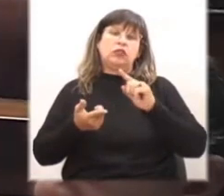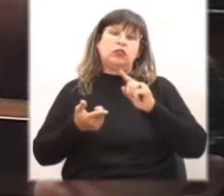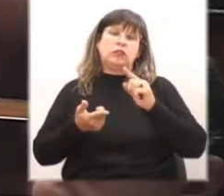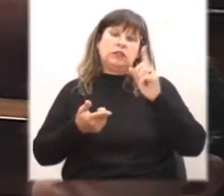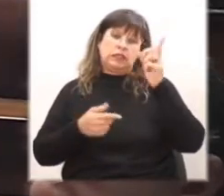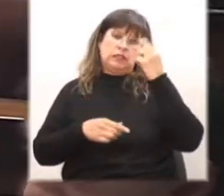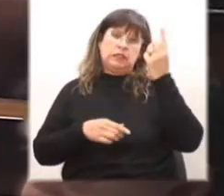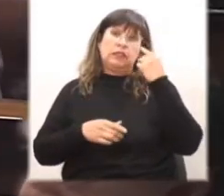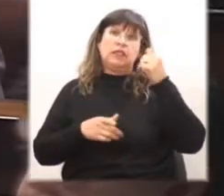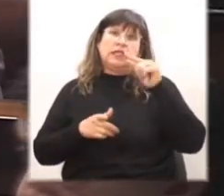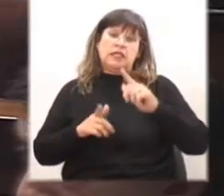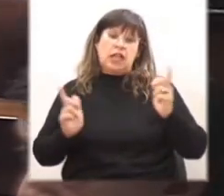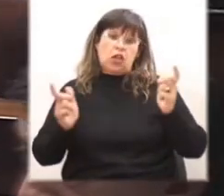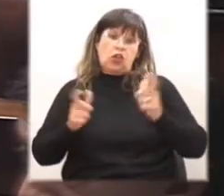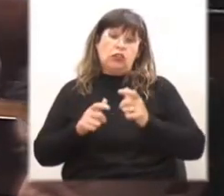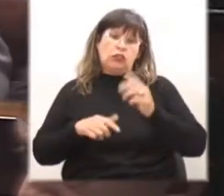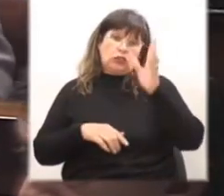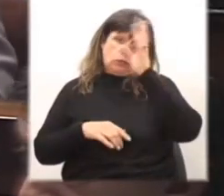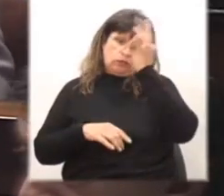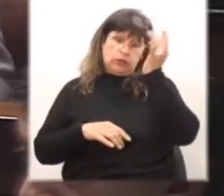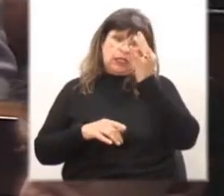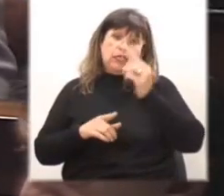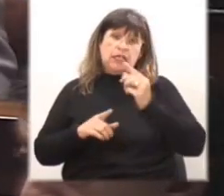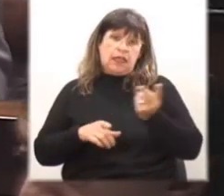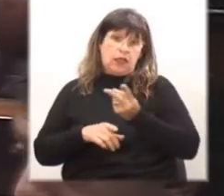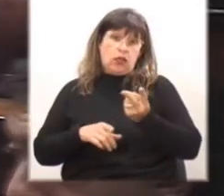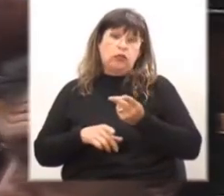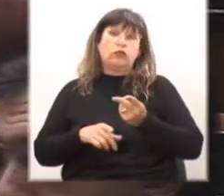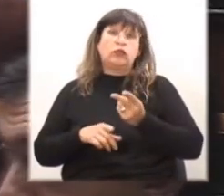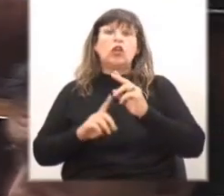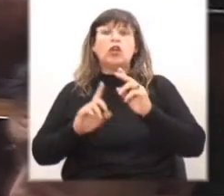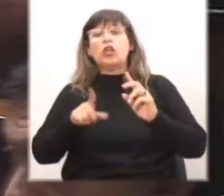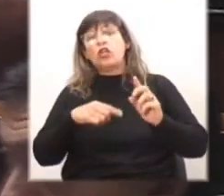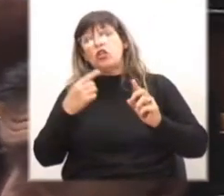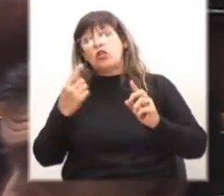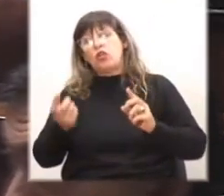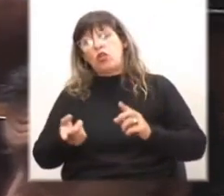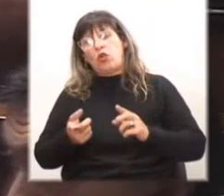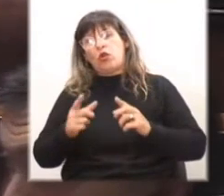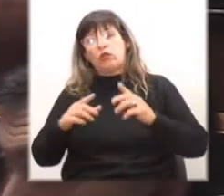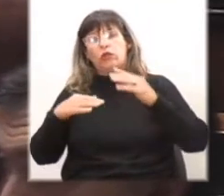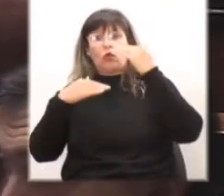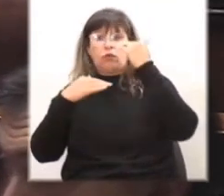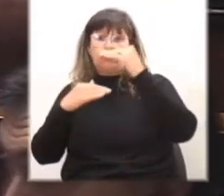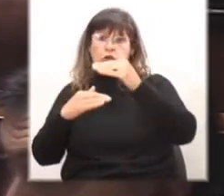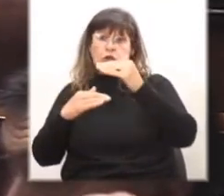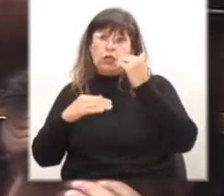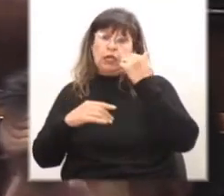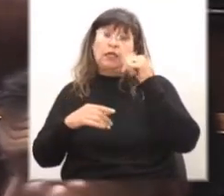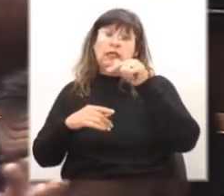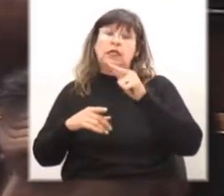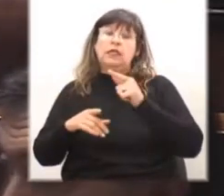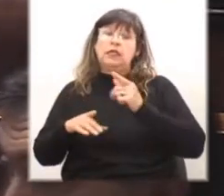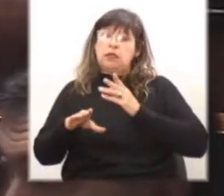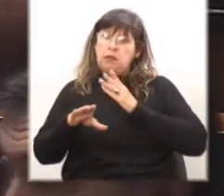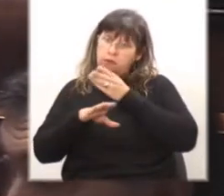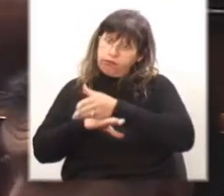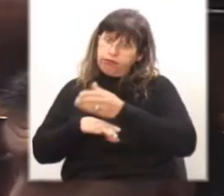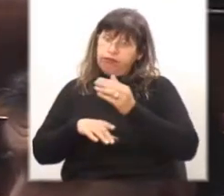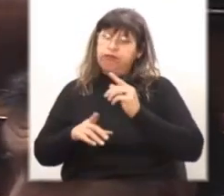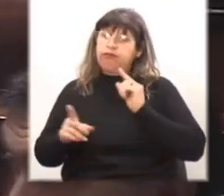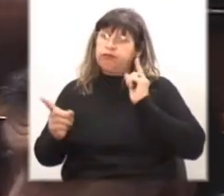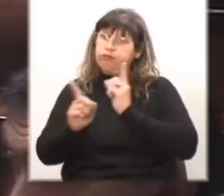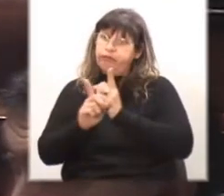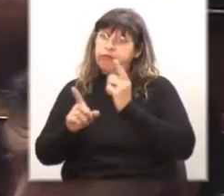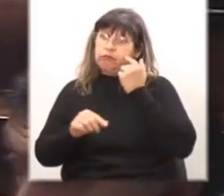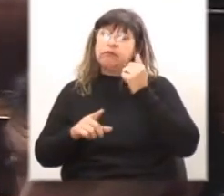la Comisión Técnica Mixta, y otra que va a ser dirigida particularmente a la señora